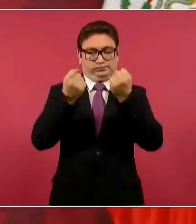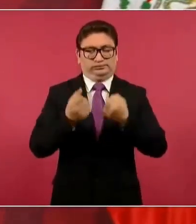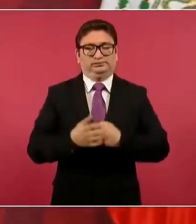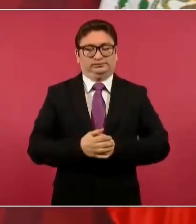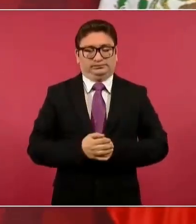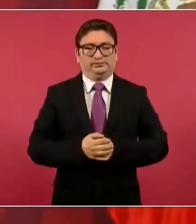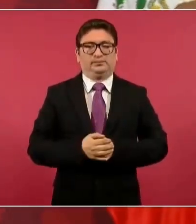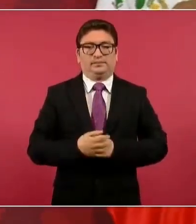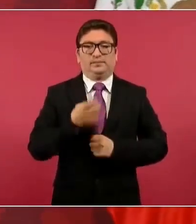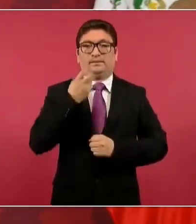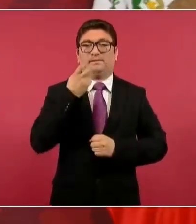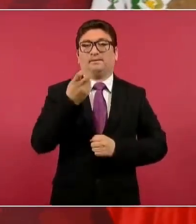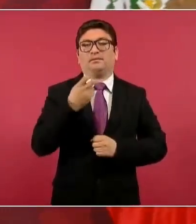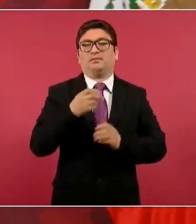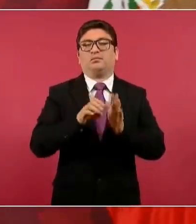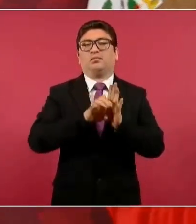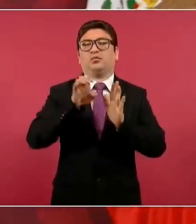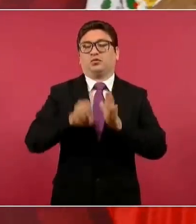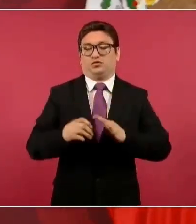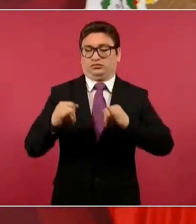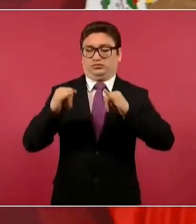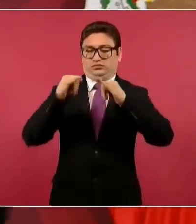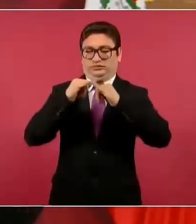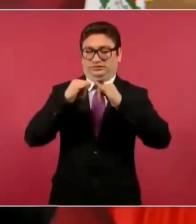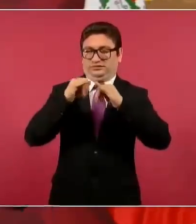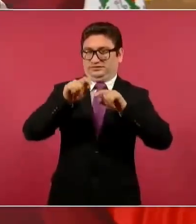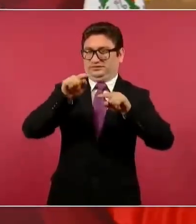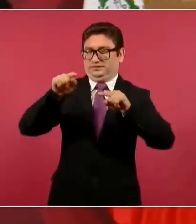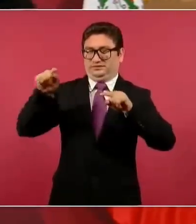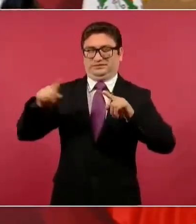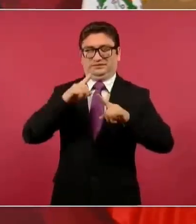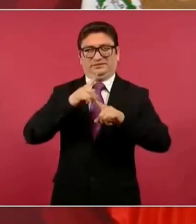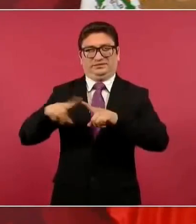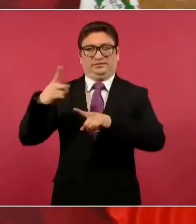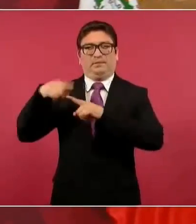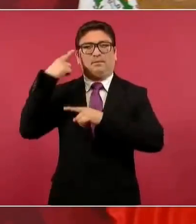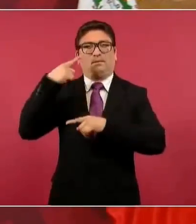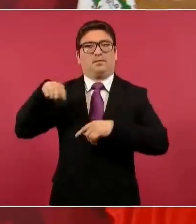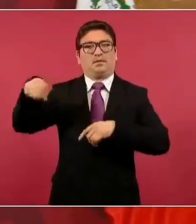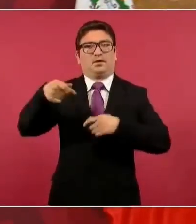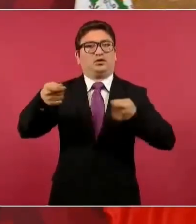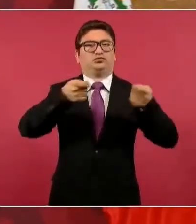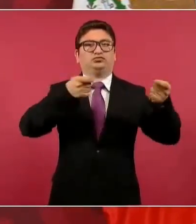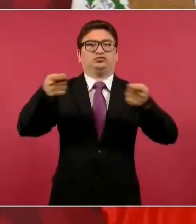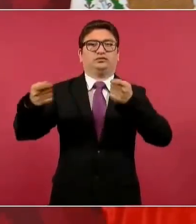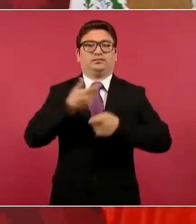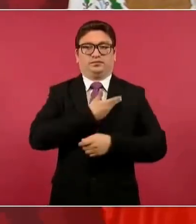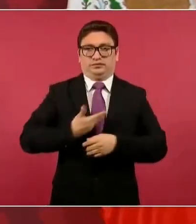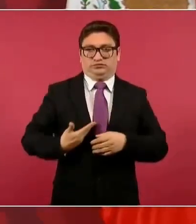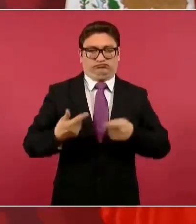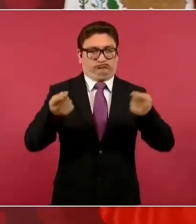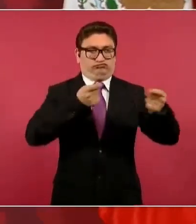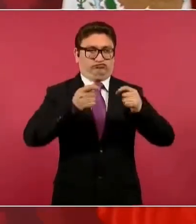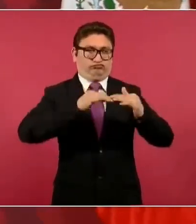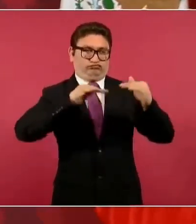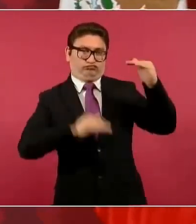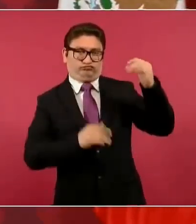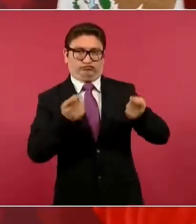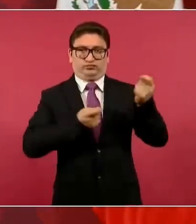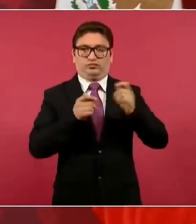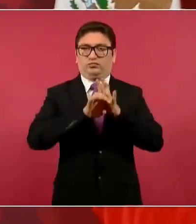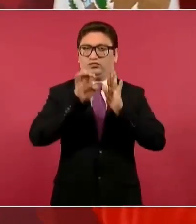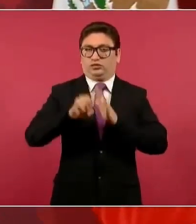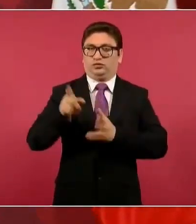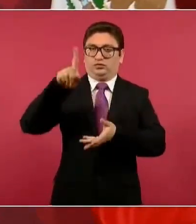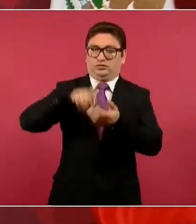Pero, por ejemplo, dejaron instituciones de estas para controlar al Ejecutivo, en